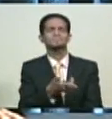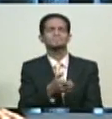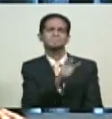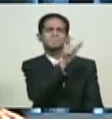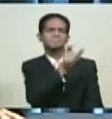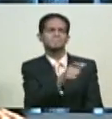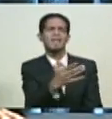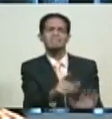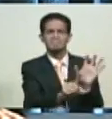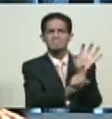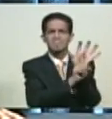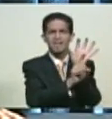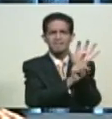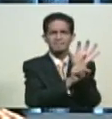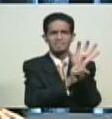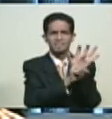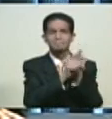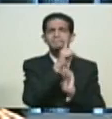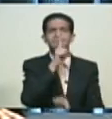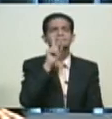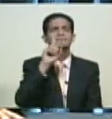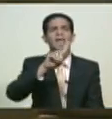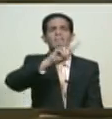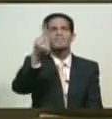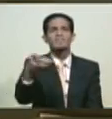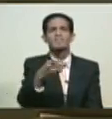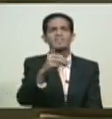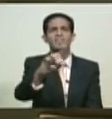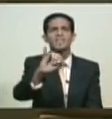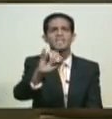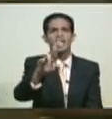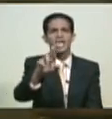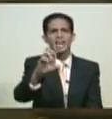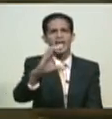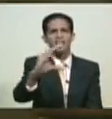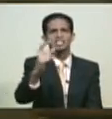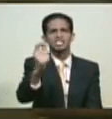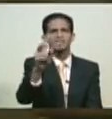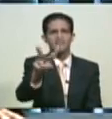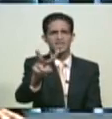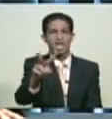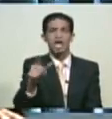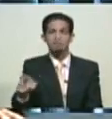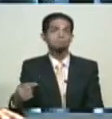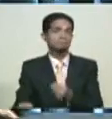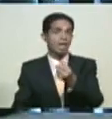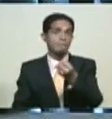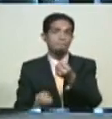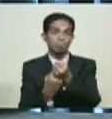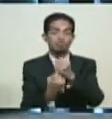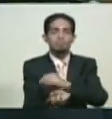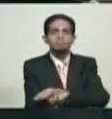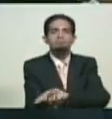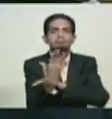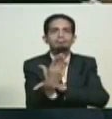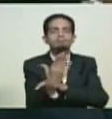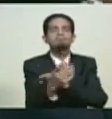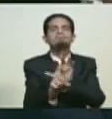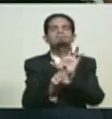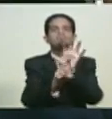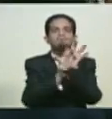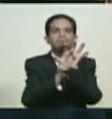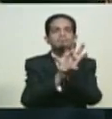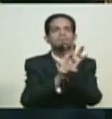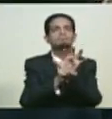2005 tuvimos todo el apoyo de cisneros en su momento para que hay en etb naciera y nació en las cableras y esta